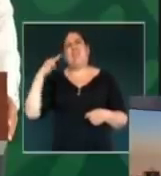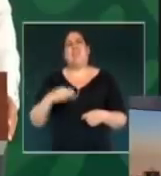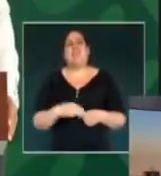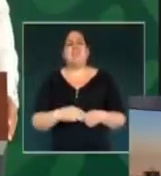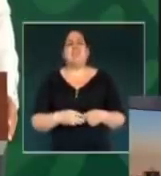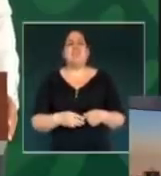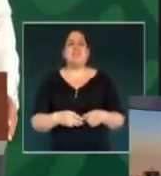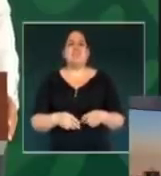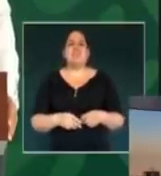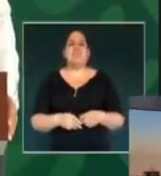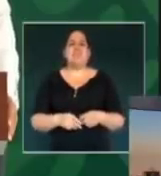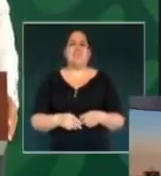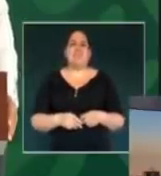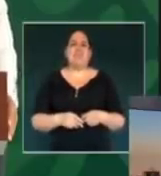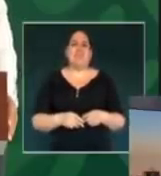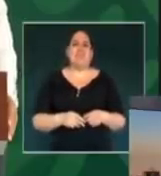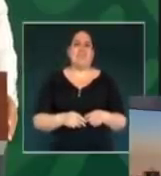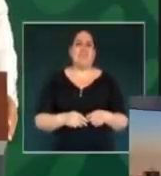porque a veces